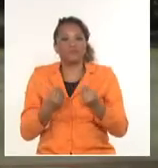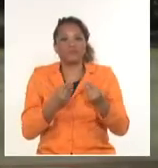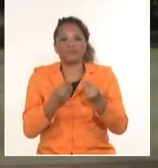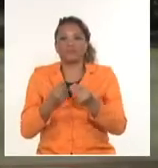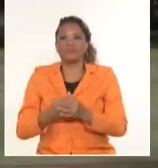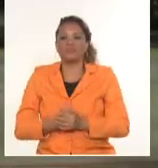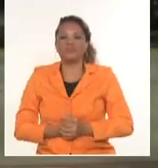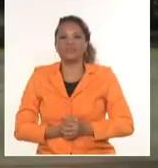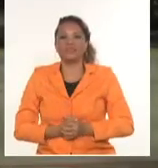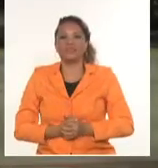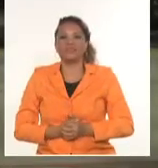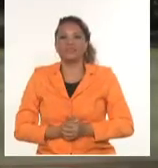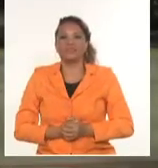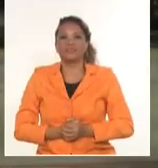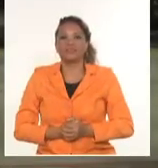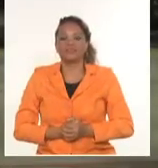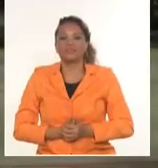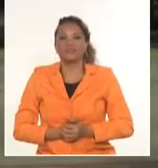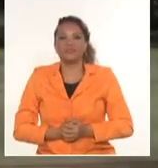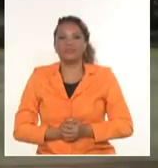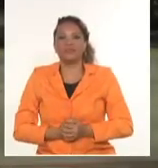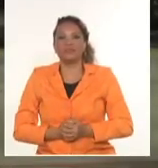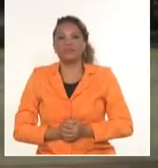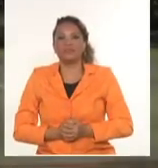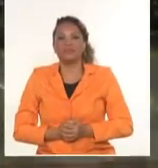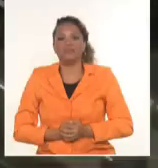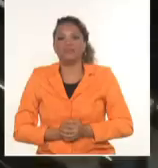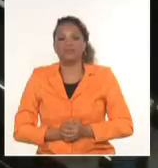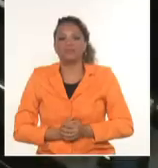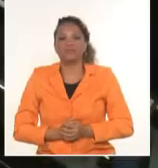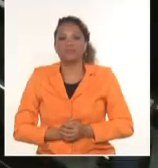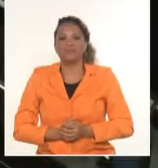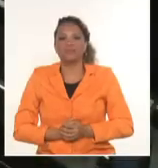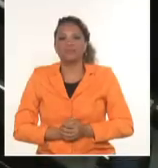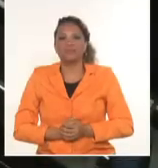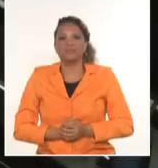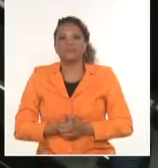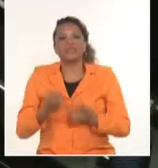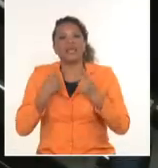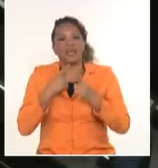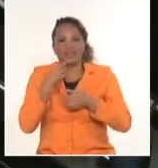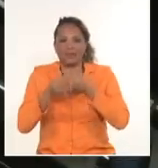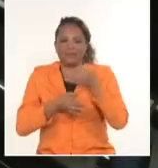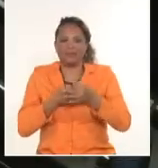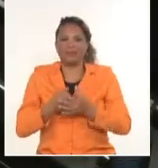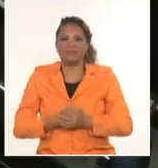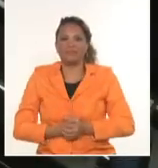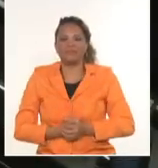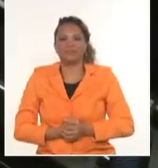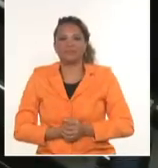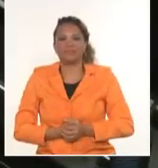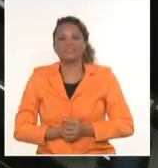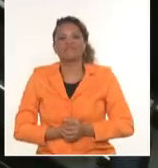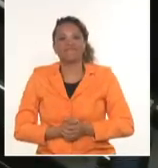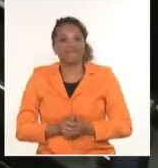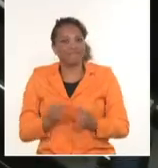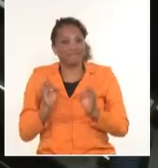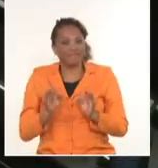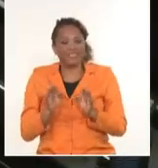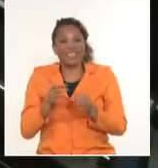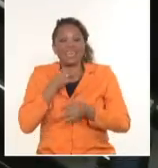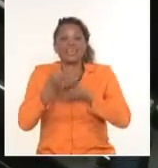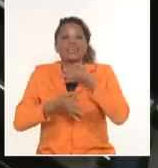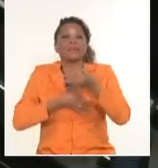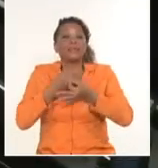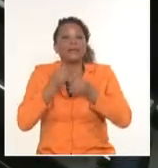nuestra delegación fueron finalistas, semifinalistas, y creo que eso también pues hay que resaltarlo. Hay que destacarlo, claro que sí. Como hay que destacar esta